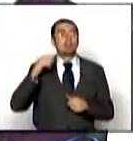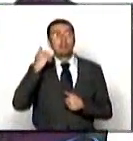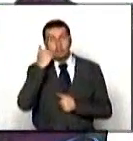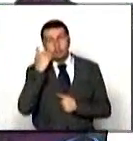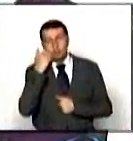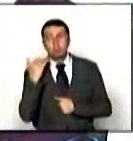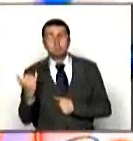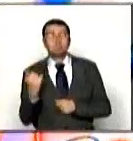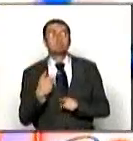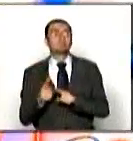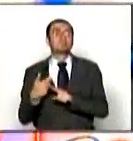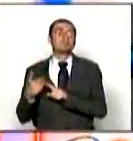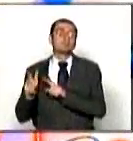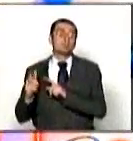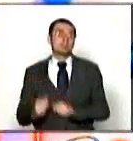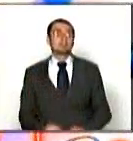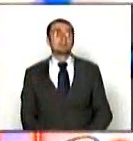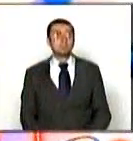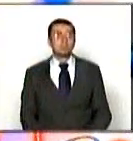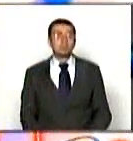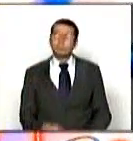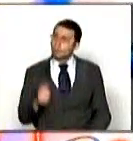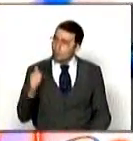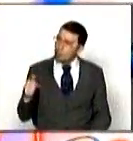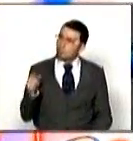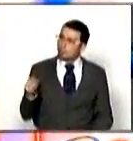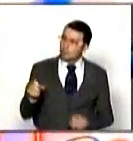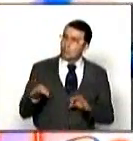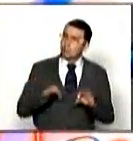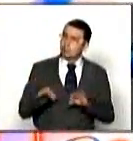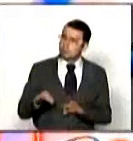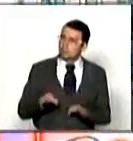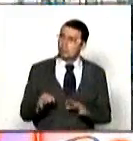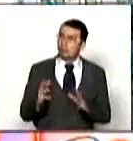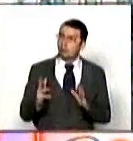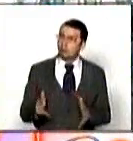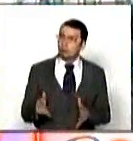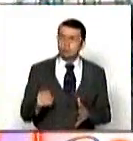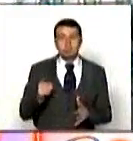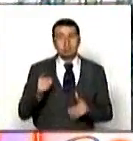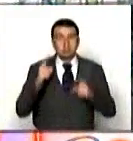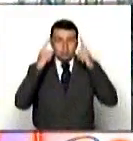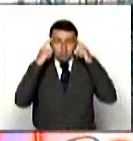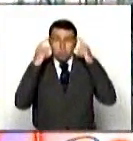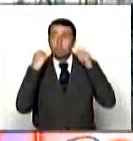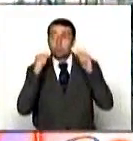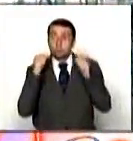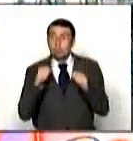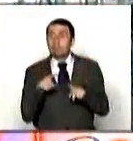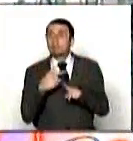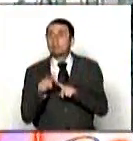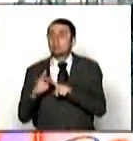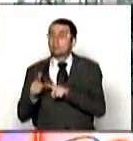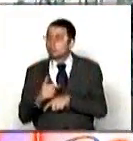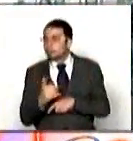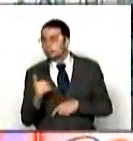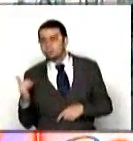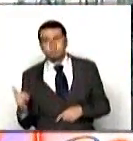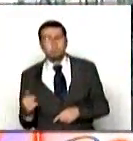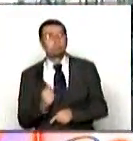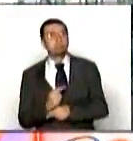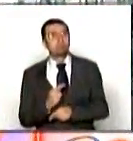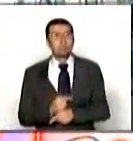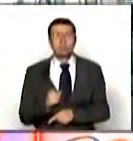patologías. Bueno, esa radiografía que usted presenta es una radiografía preocupante realmente de lo que sucede actualmente